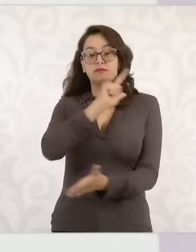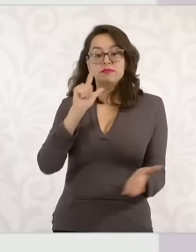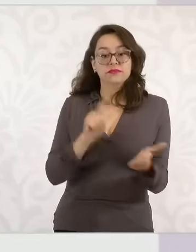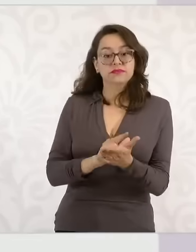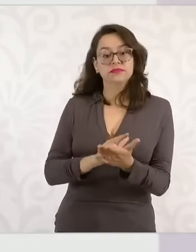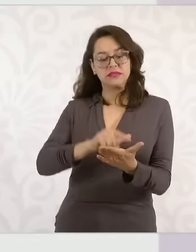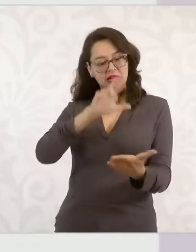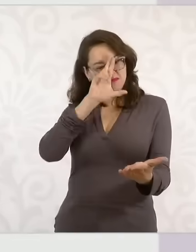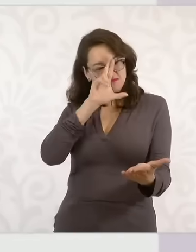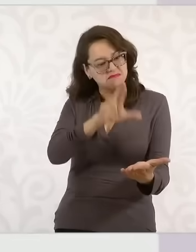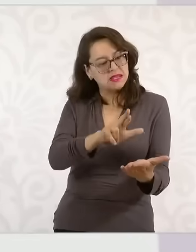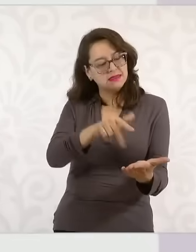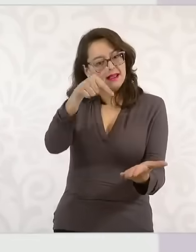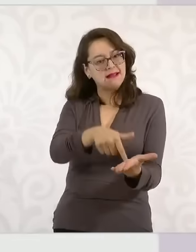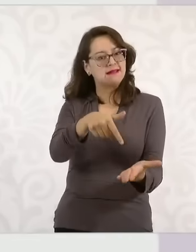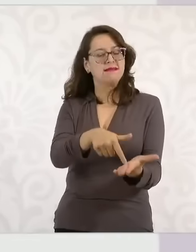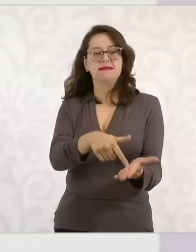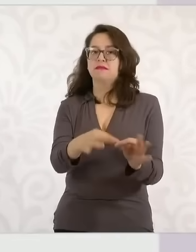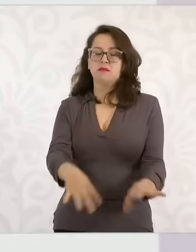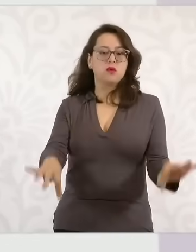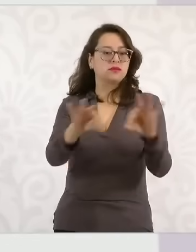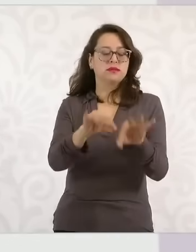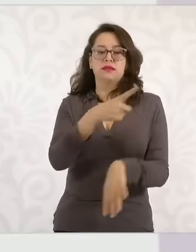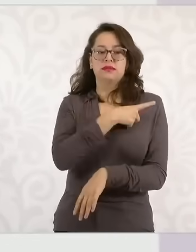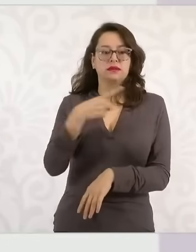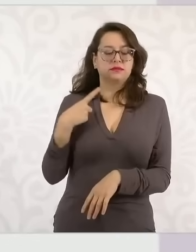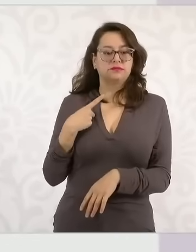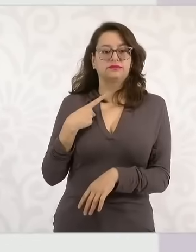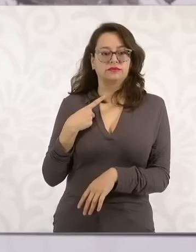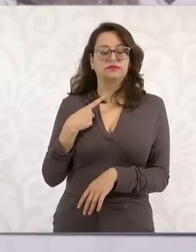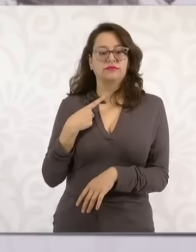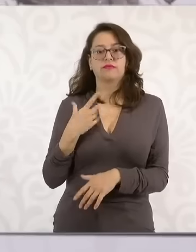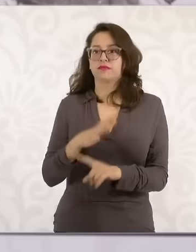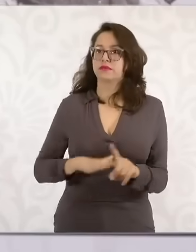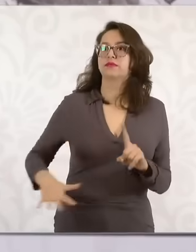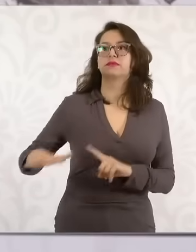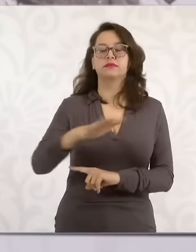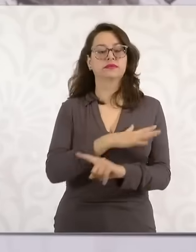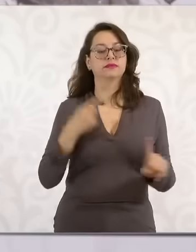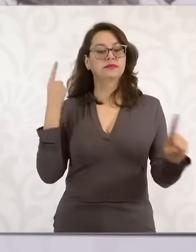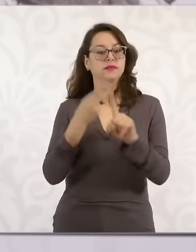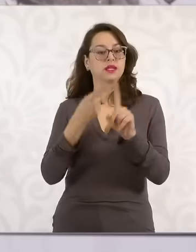norma es fundamental para la garantía también de la construcción de la paz.